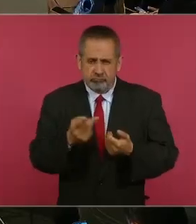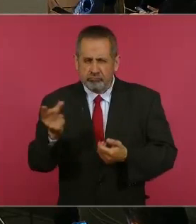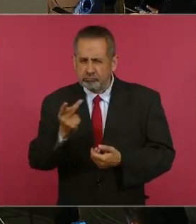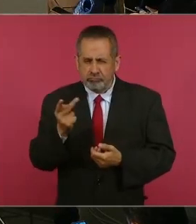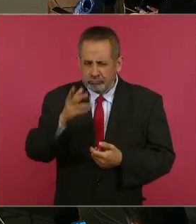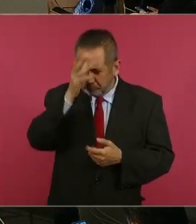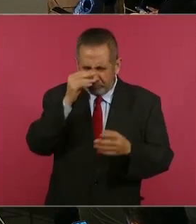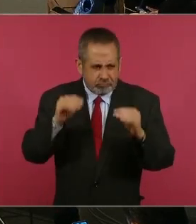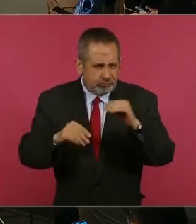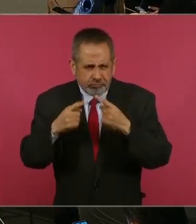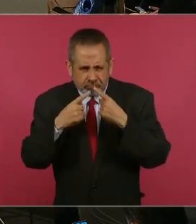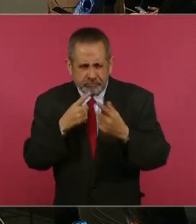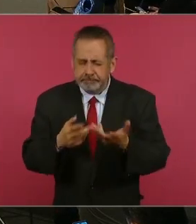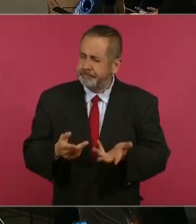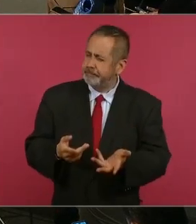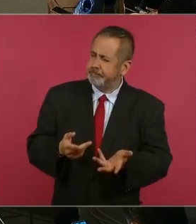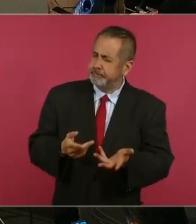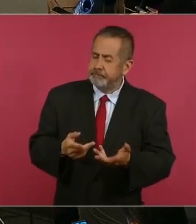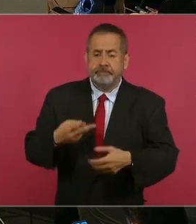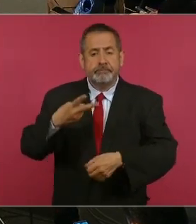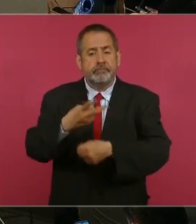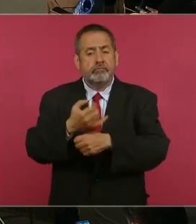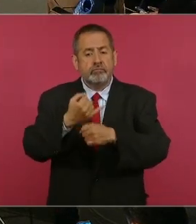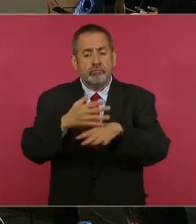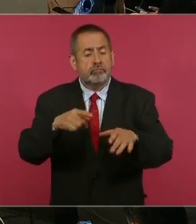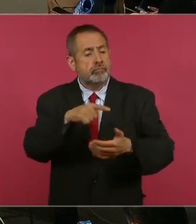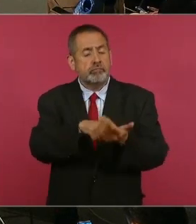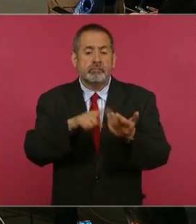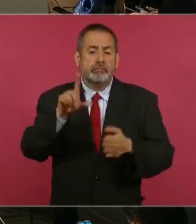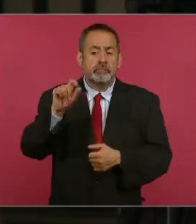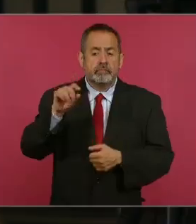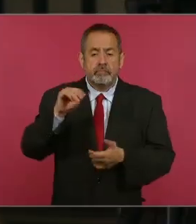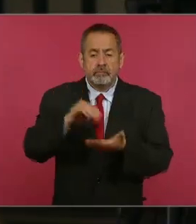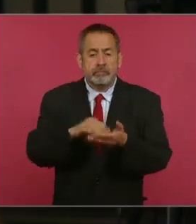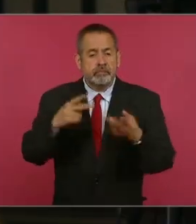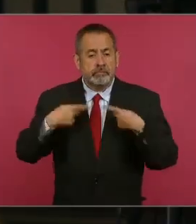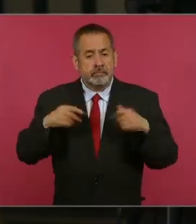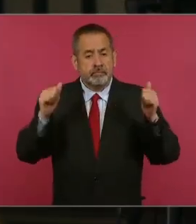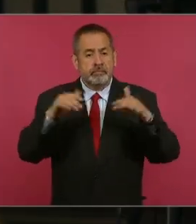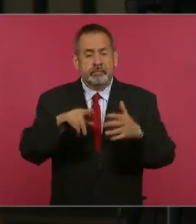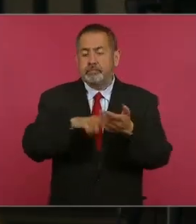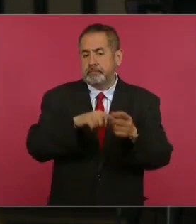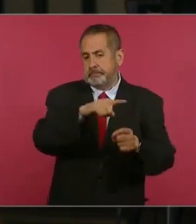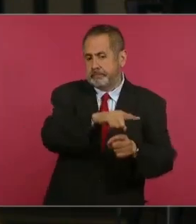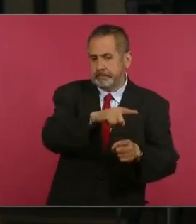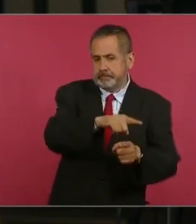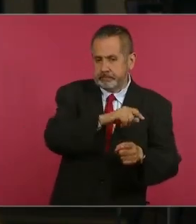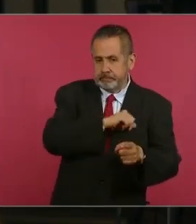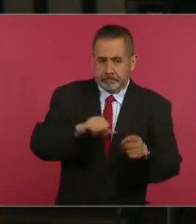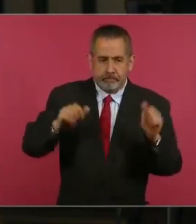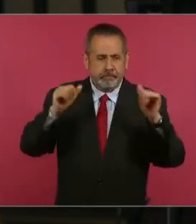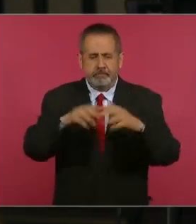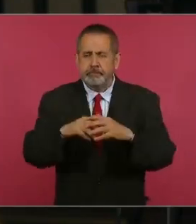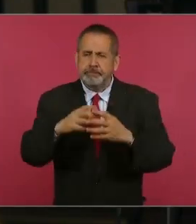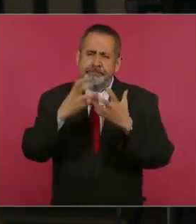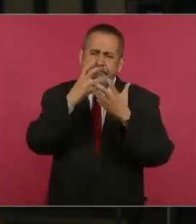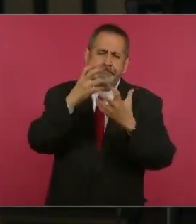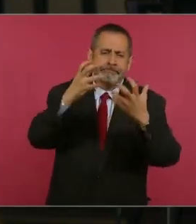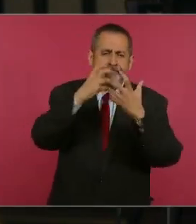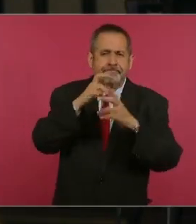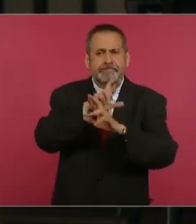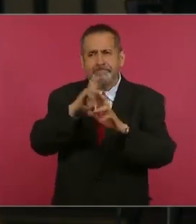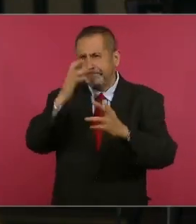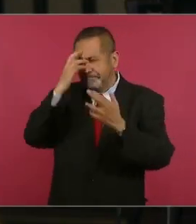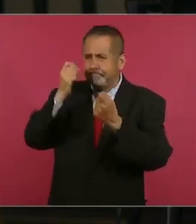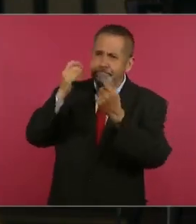Inclusive también en su segundo informe hubo más de 20,000 personas en el informe de Monserrat, donde usted lo ovacionaron, donde usted lo